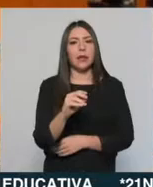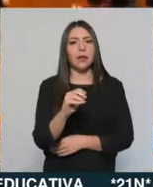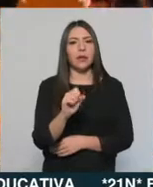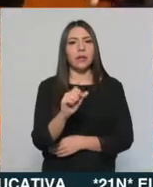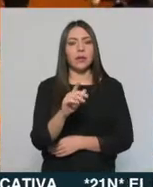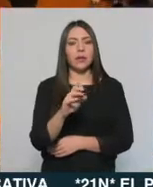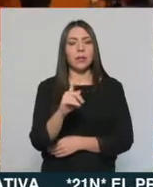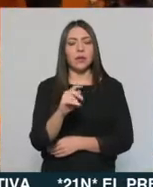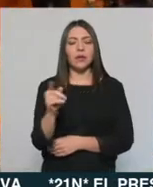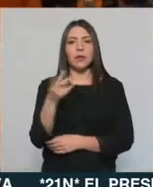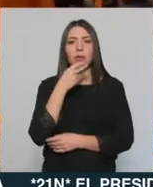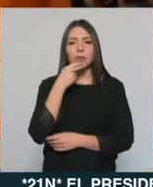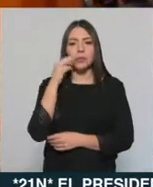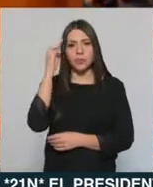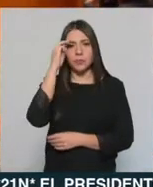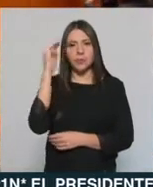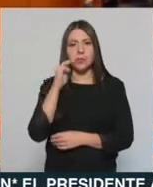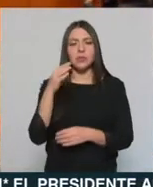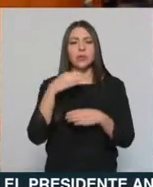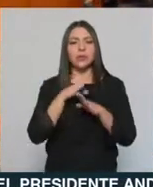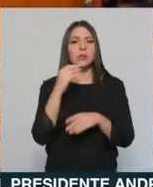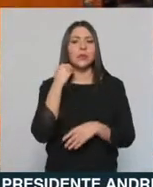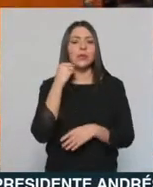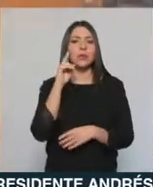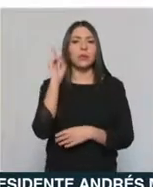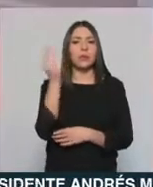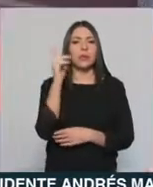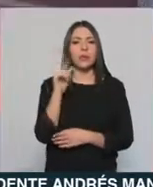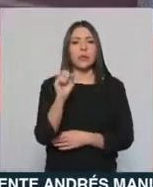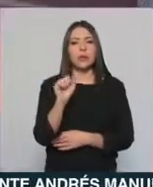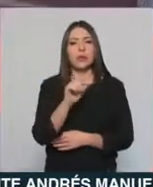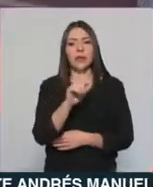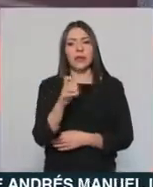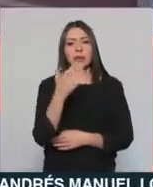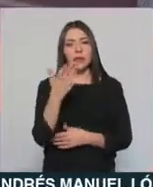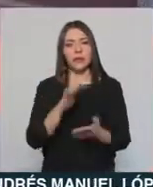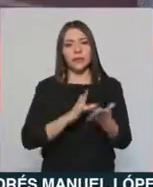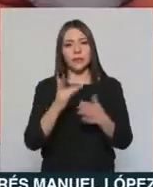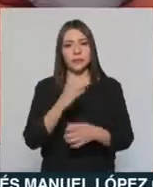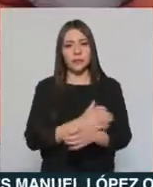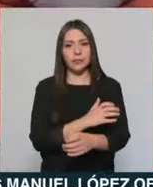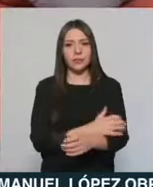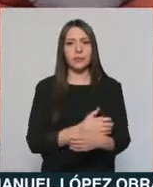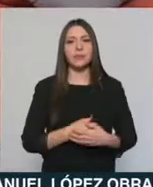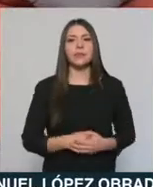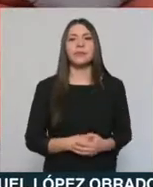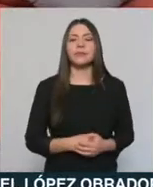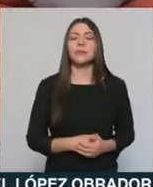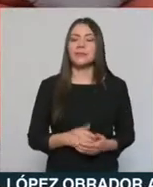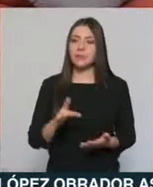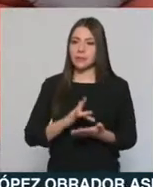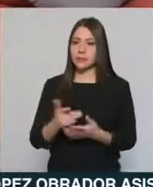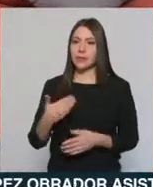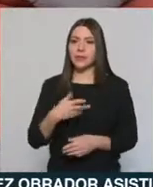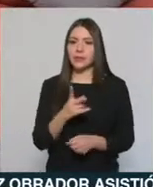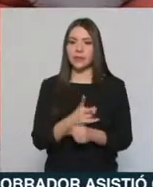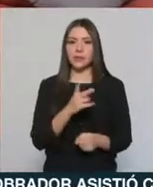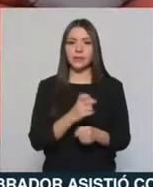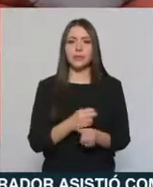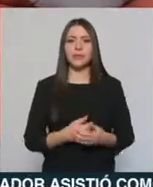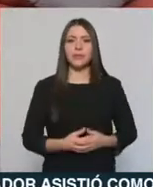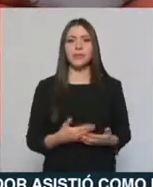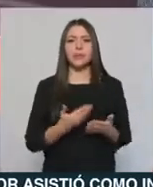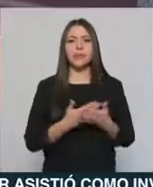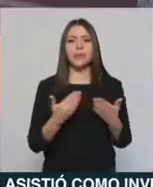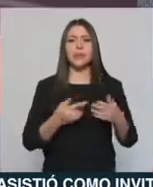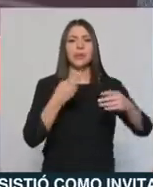él es maestro en Derecho Laboral de la Universidad La Salle. Maestro, muchas gracias por acompañarnos. Alejandra, buenos días, gracias por la invitación. Bueno, pues aquí está esta reforma,